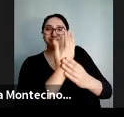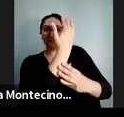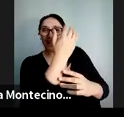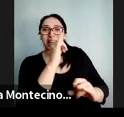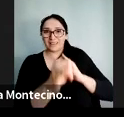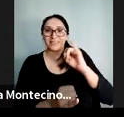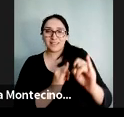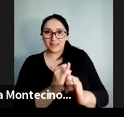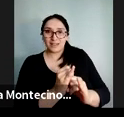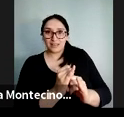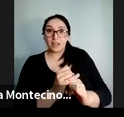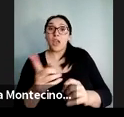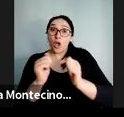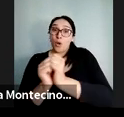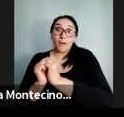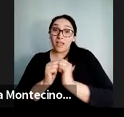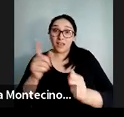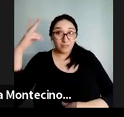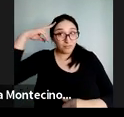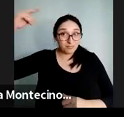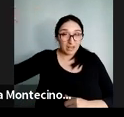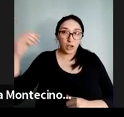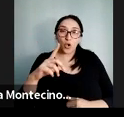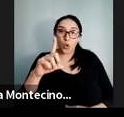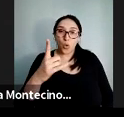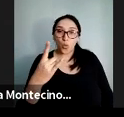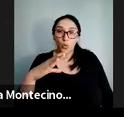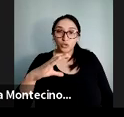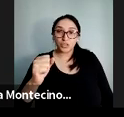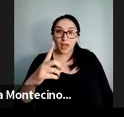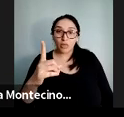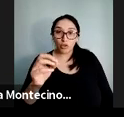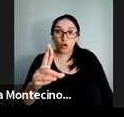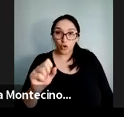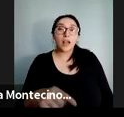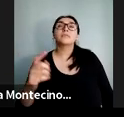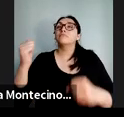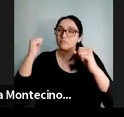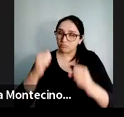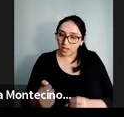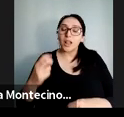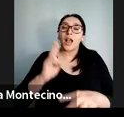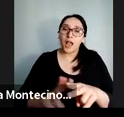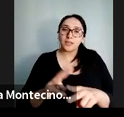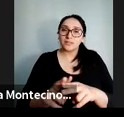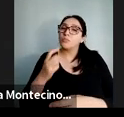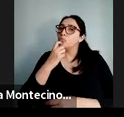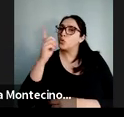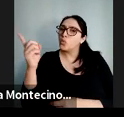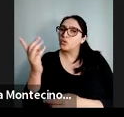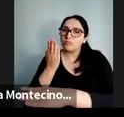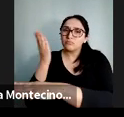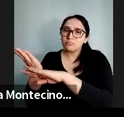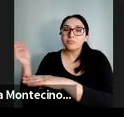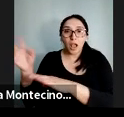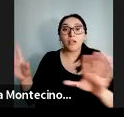de Luchadoras como de Facebook para poder dar cabida a este tipo de interrogantes y acciones